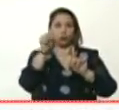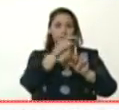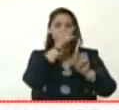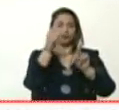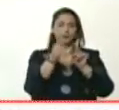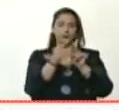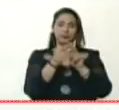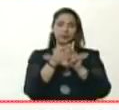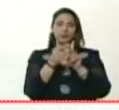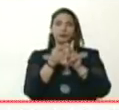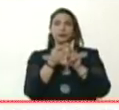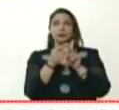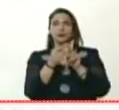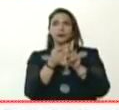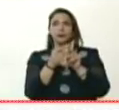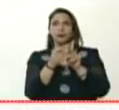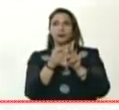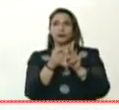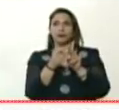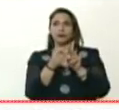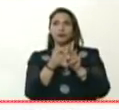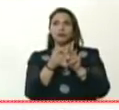Segundo,